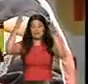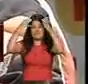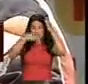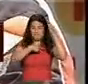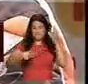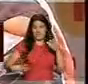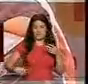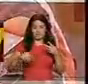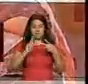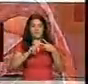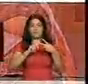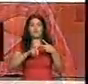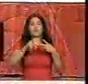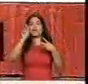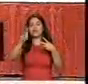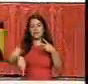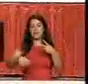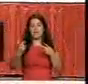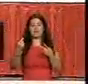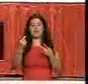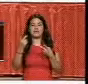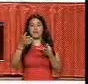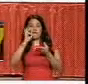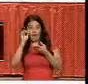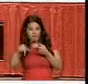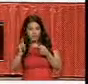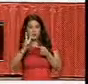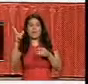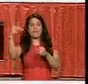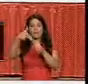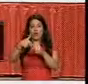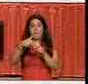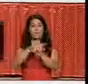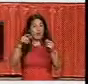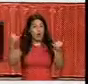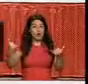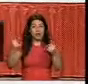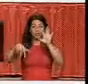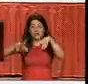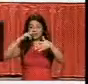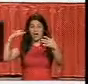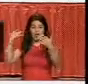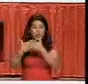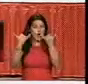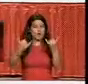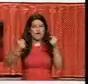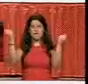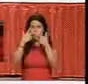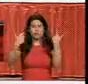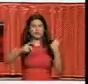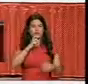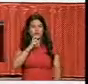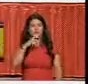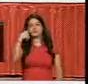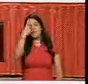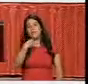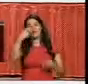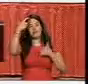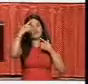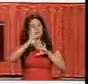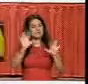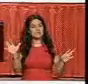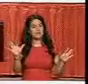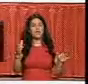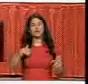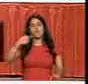marca que se llama Hugo Chávez en donde usted vaya si usted va a la china una vez estuvimos en la china